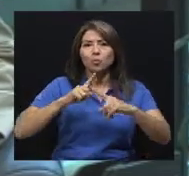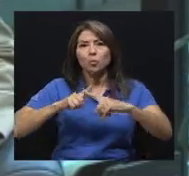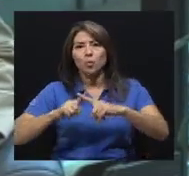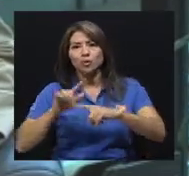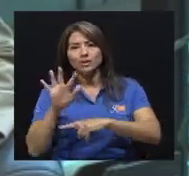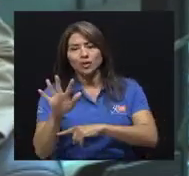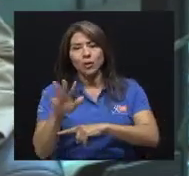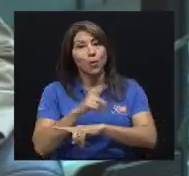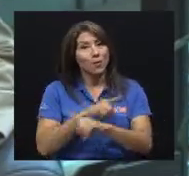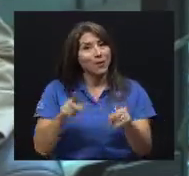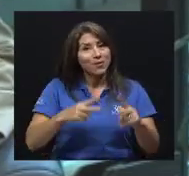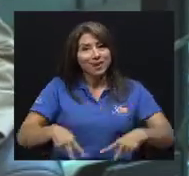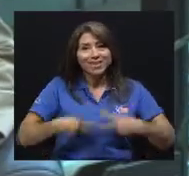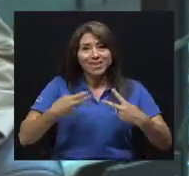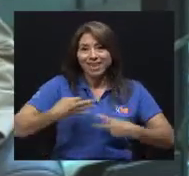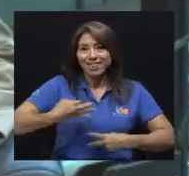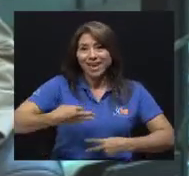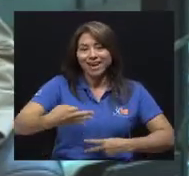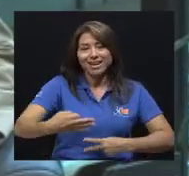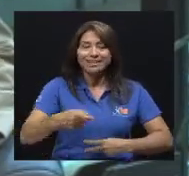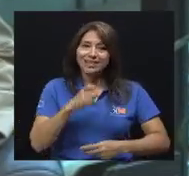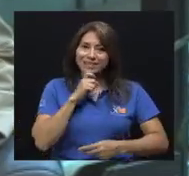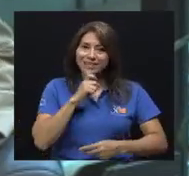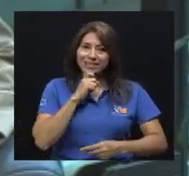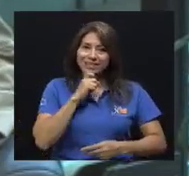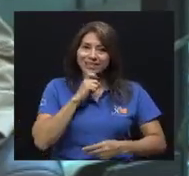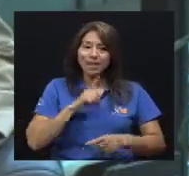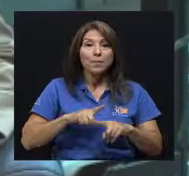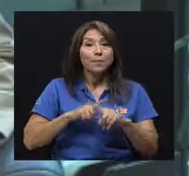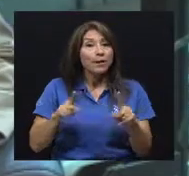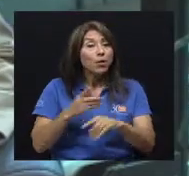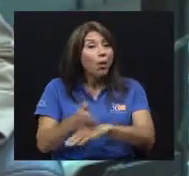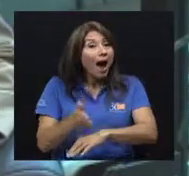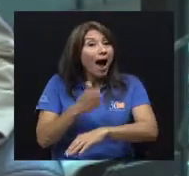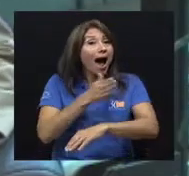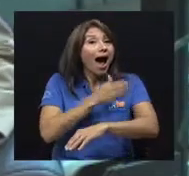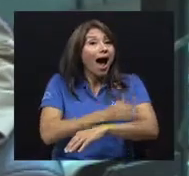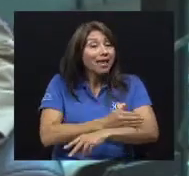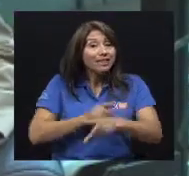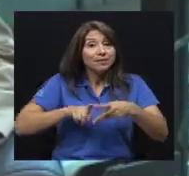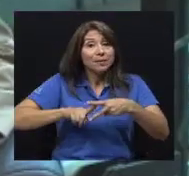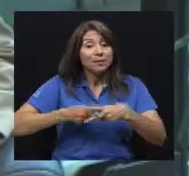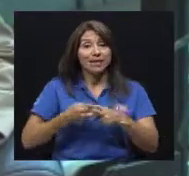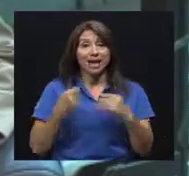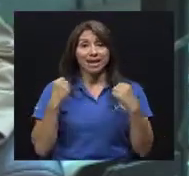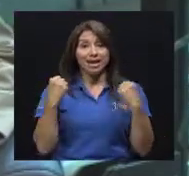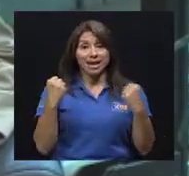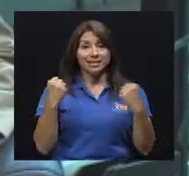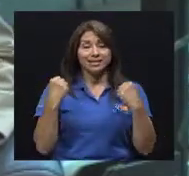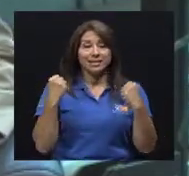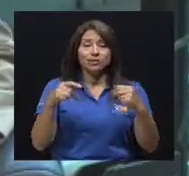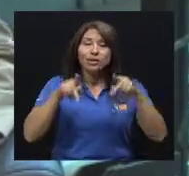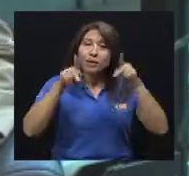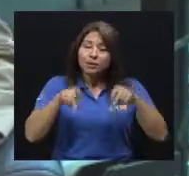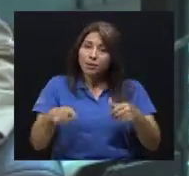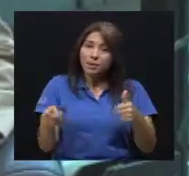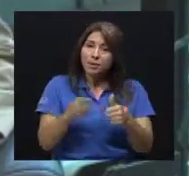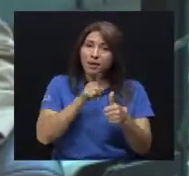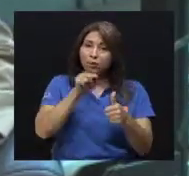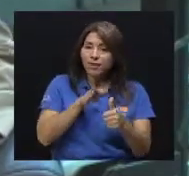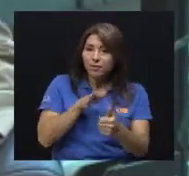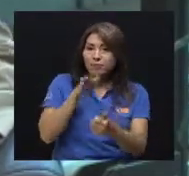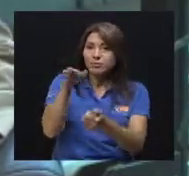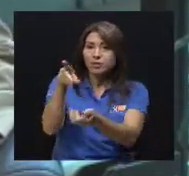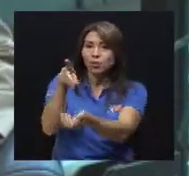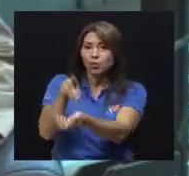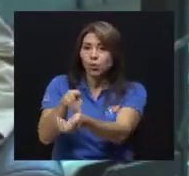vida diaria actual que tenemos la mayoría de las personas realmente es difícil. Pero antes de empezar a hacer por lo menos 3 sesiones por semana, el paciente debería